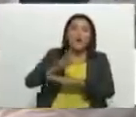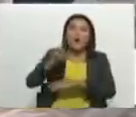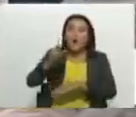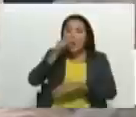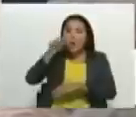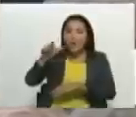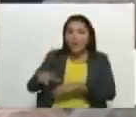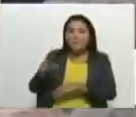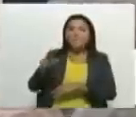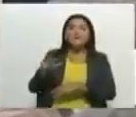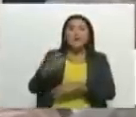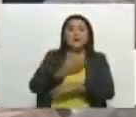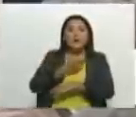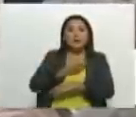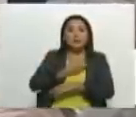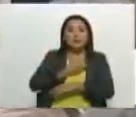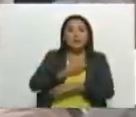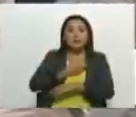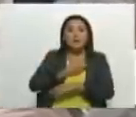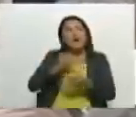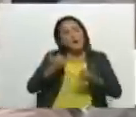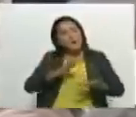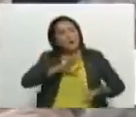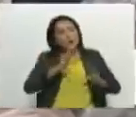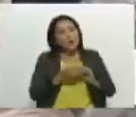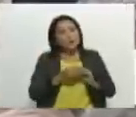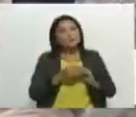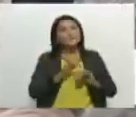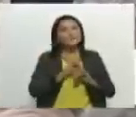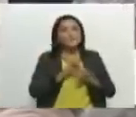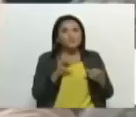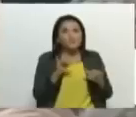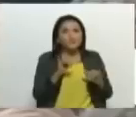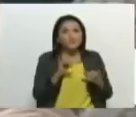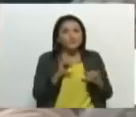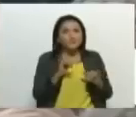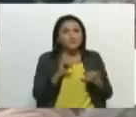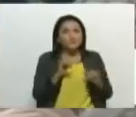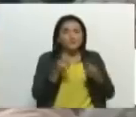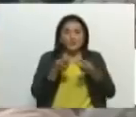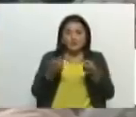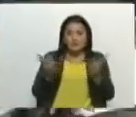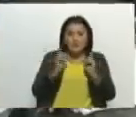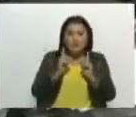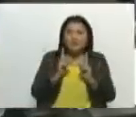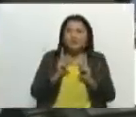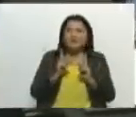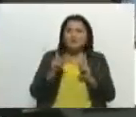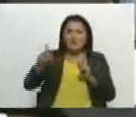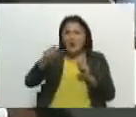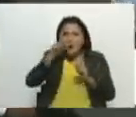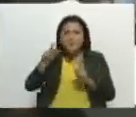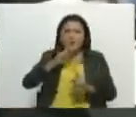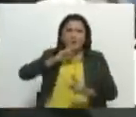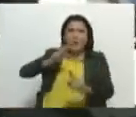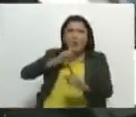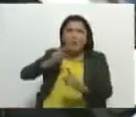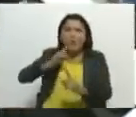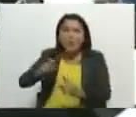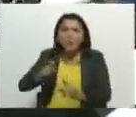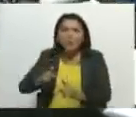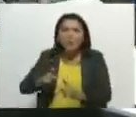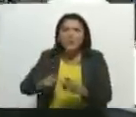queremos cerrar, y por supuesto no pueden quedar solo sus expresiones de odio, sino una acción contra todas las